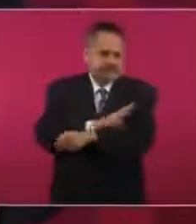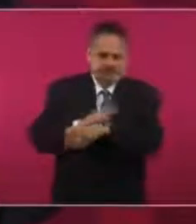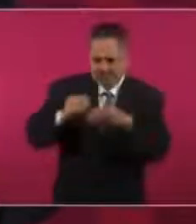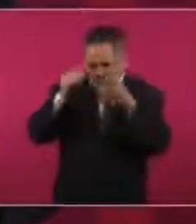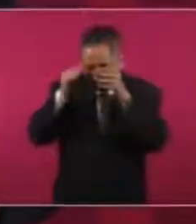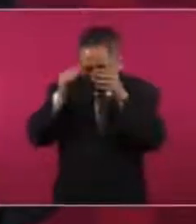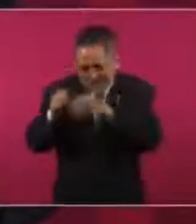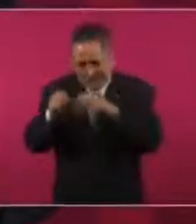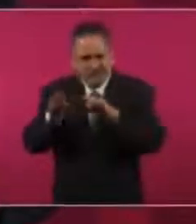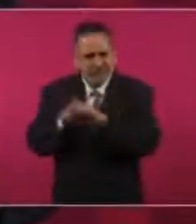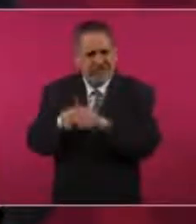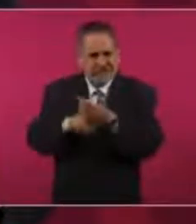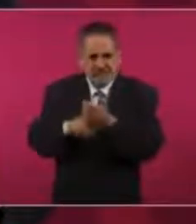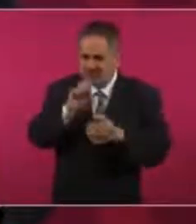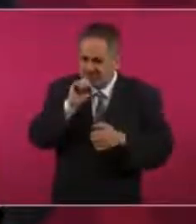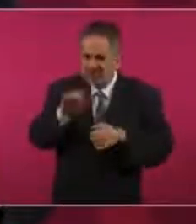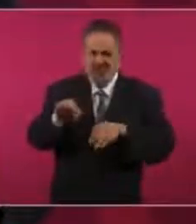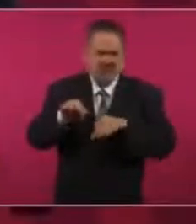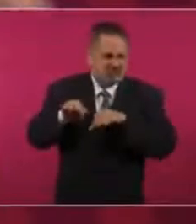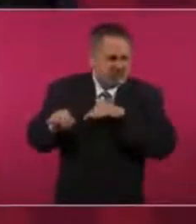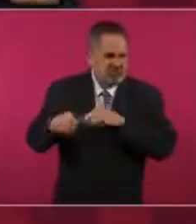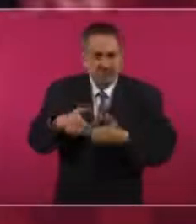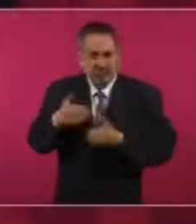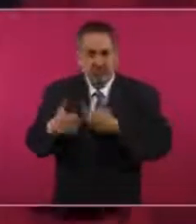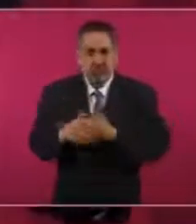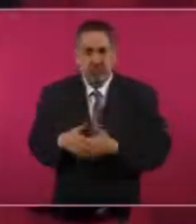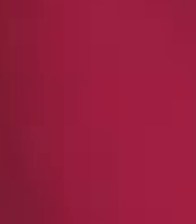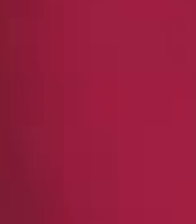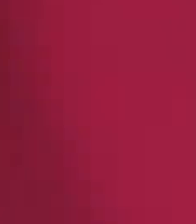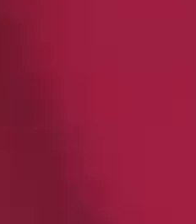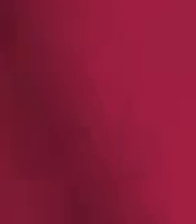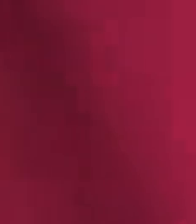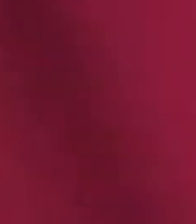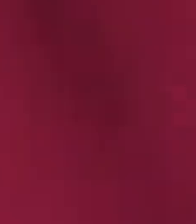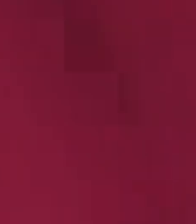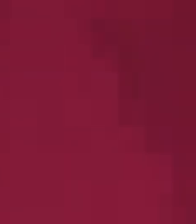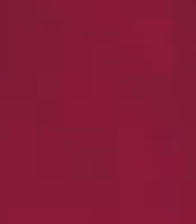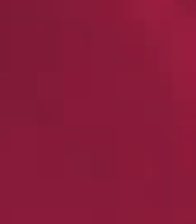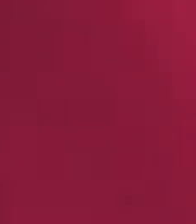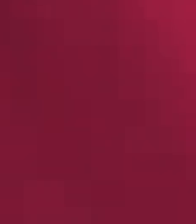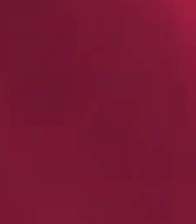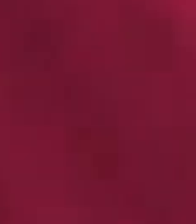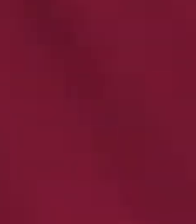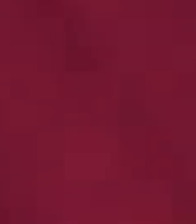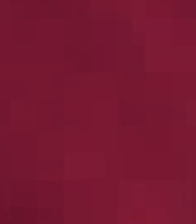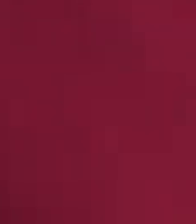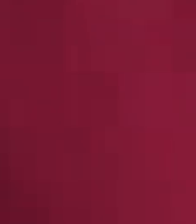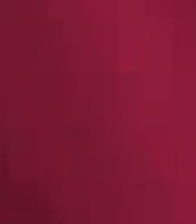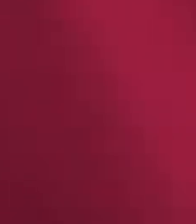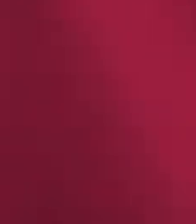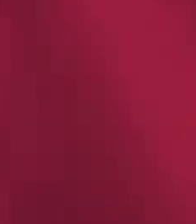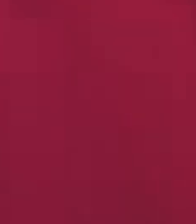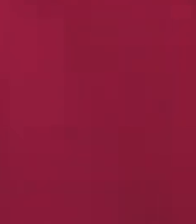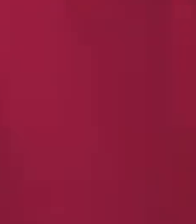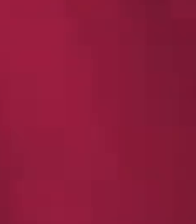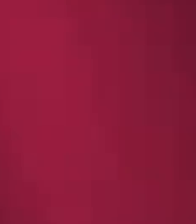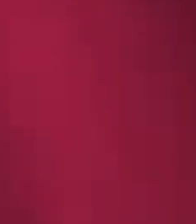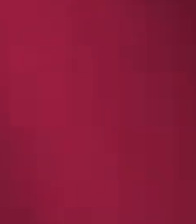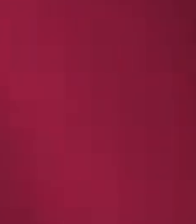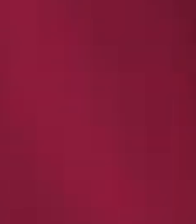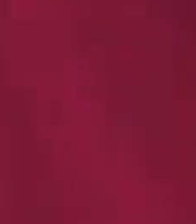aplicados por entero y lo hacen con mucho gusto. Gobierno de México.